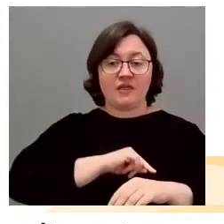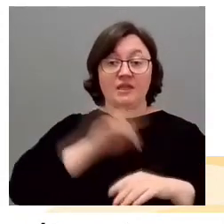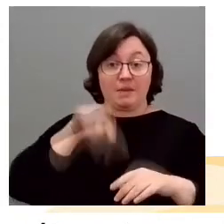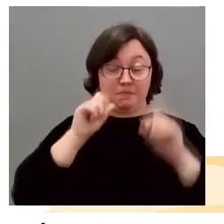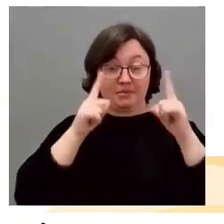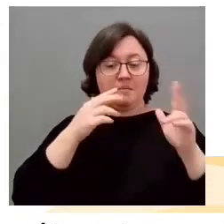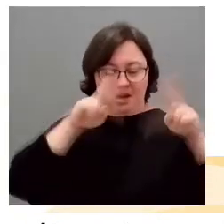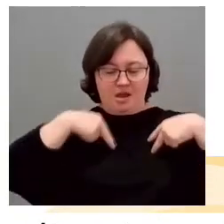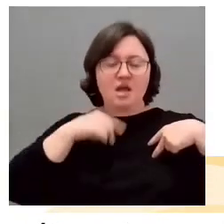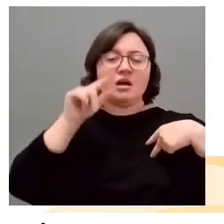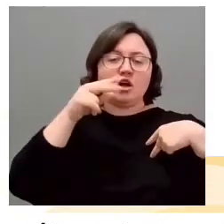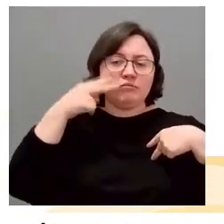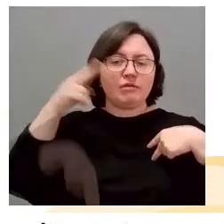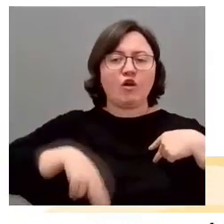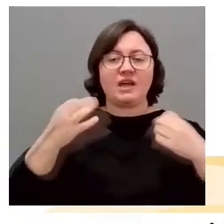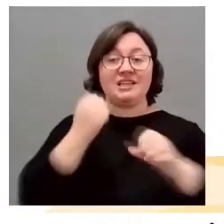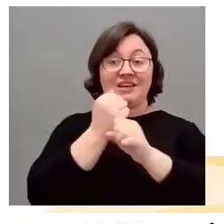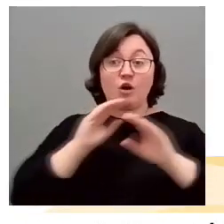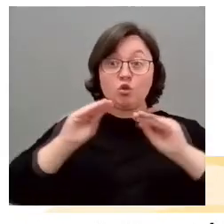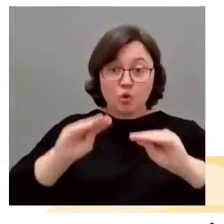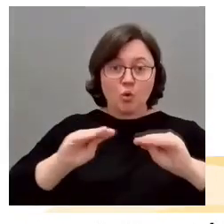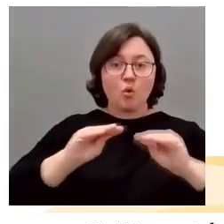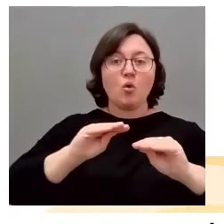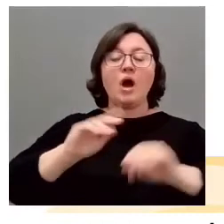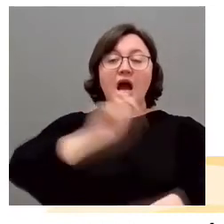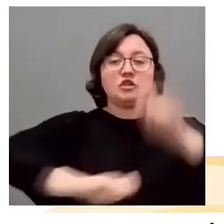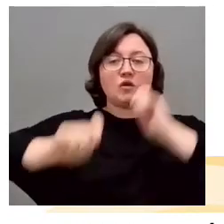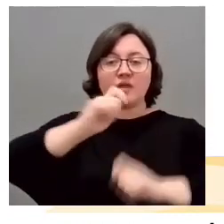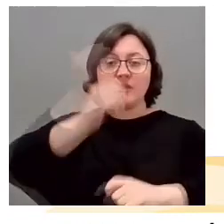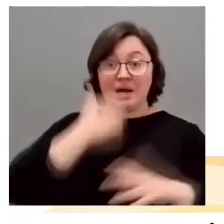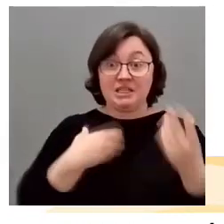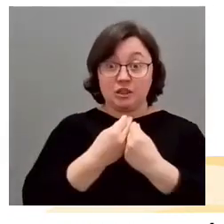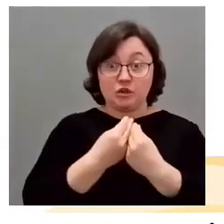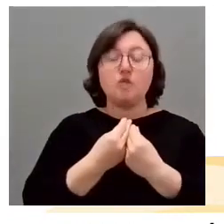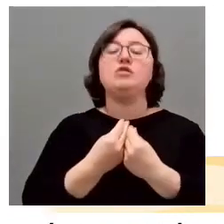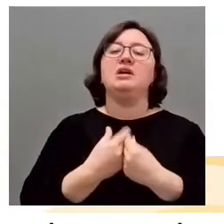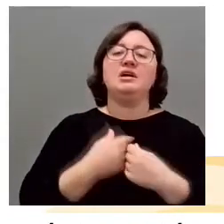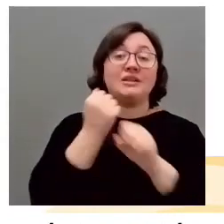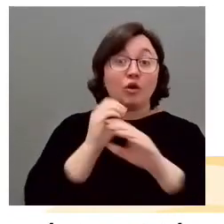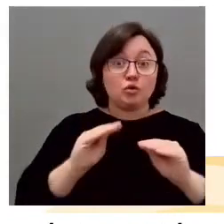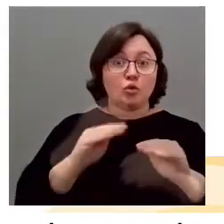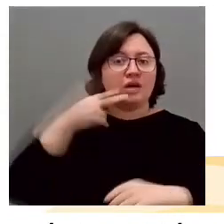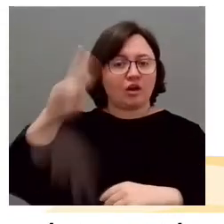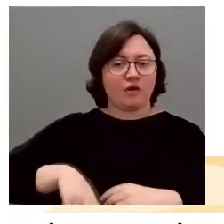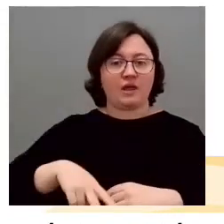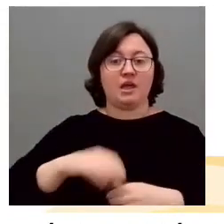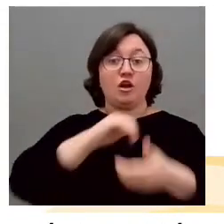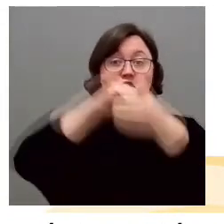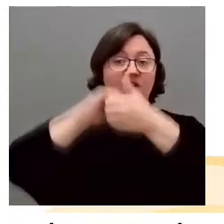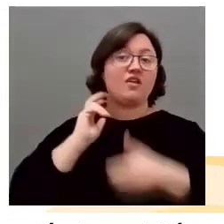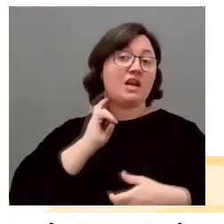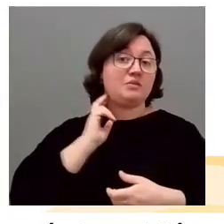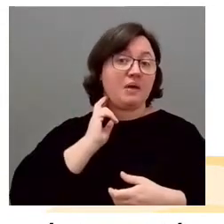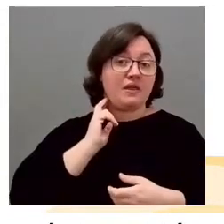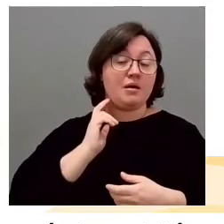es un reconocimiento al trabajo que hacéis las entidades que trabajáis por las parálisis cerebral, tanto a la Confederación ASPACE